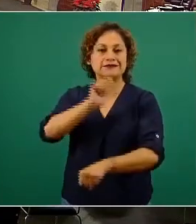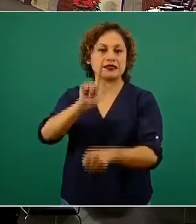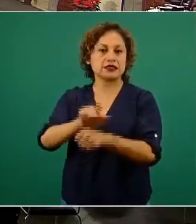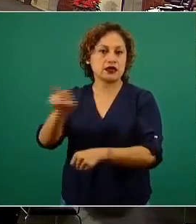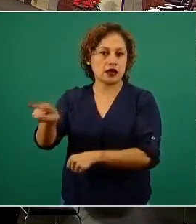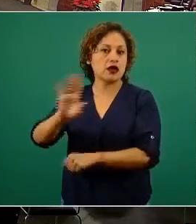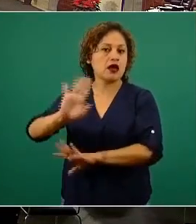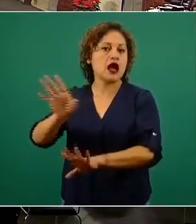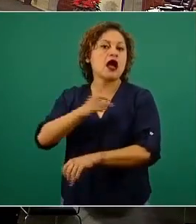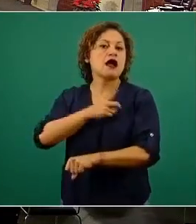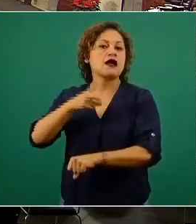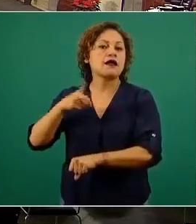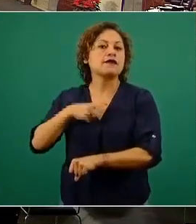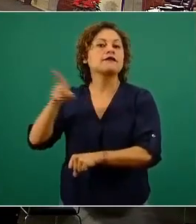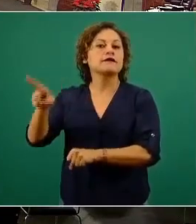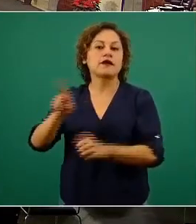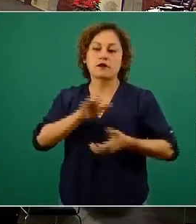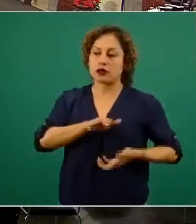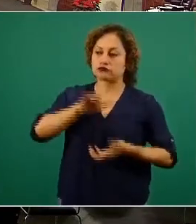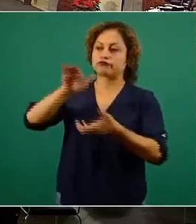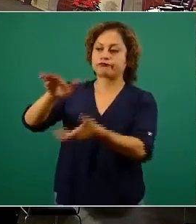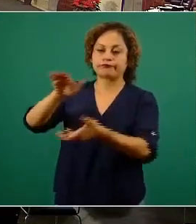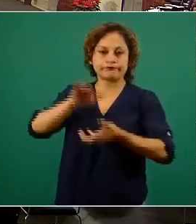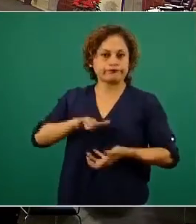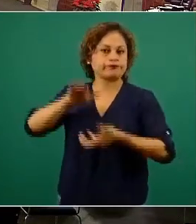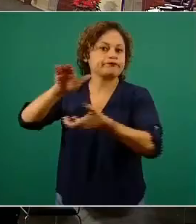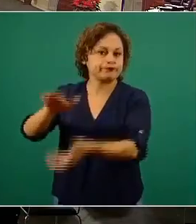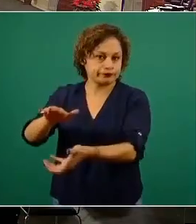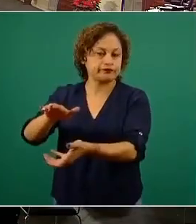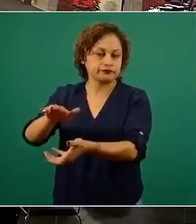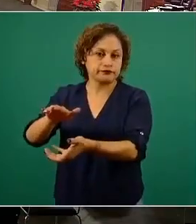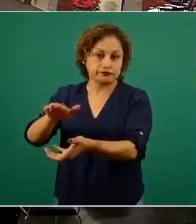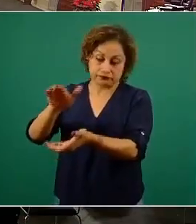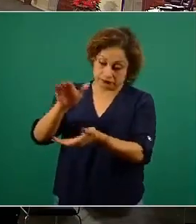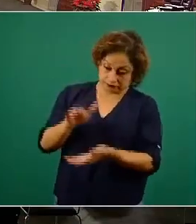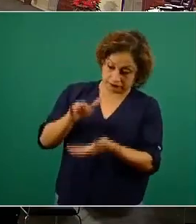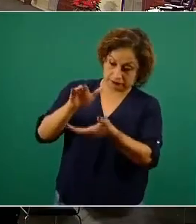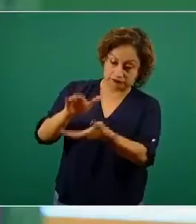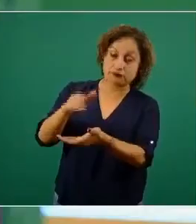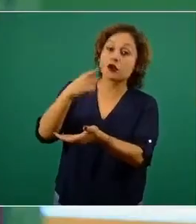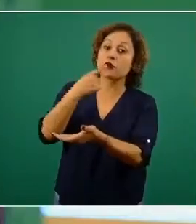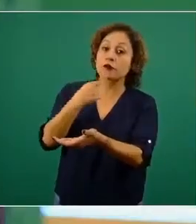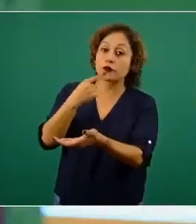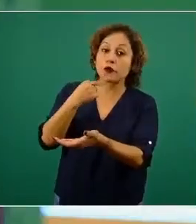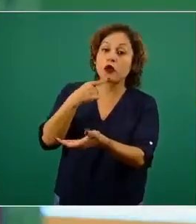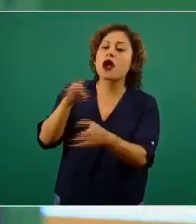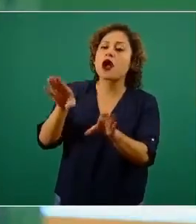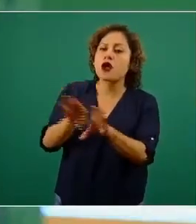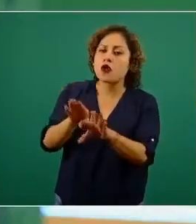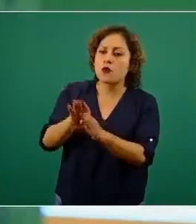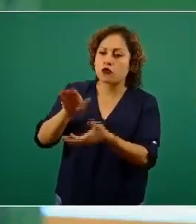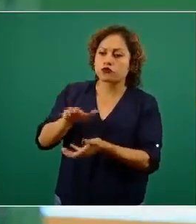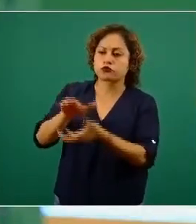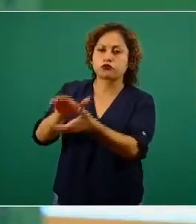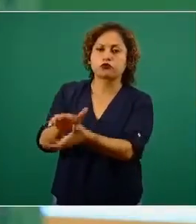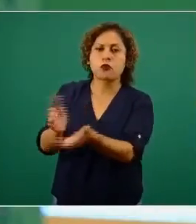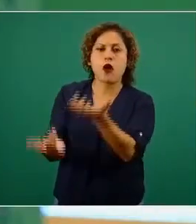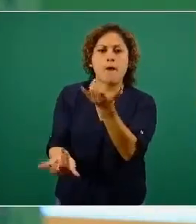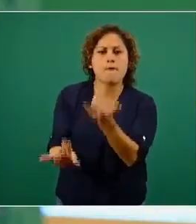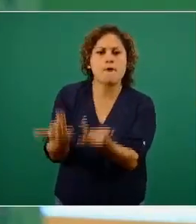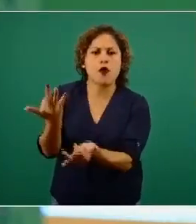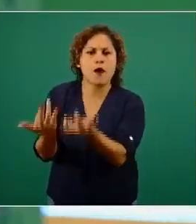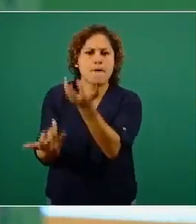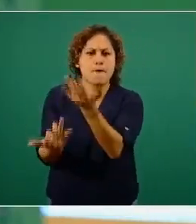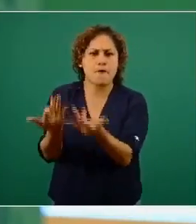operativo actual considera la disposición, y estas cajas son incineradas a alta temperatura para destruir